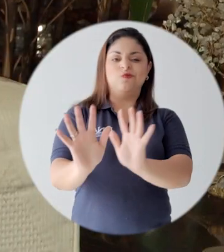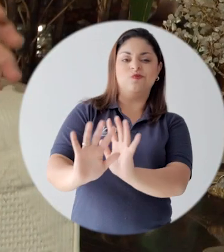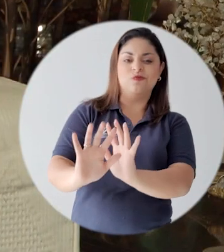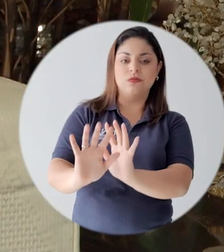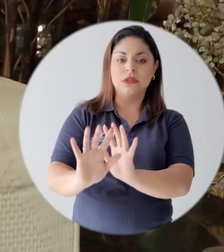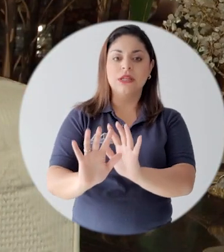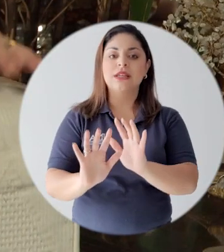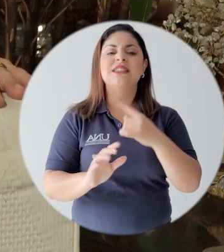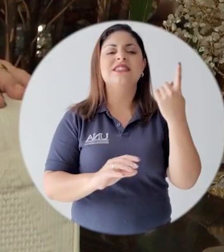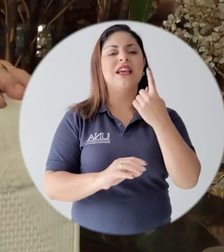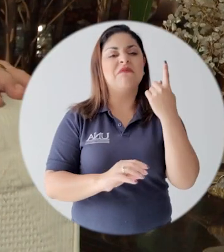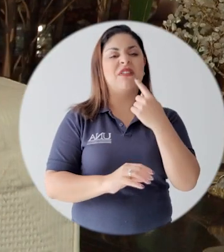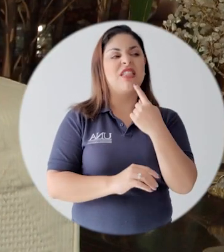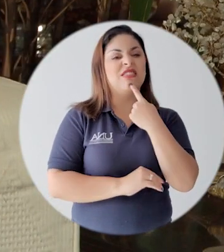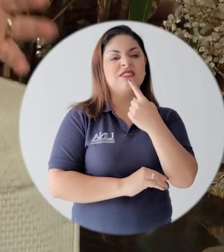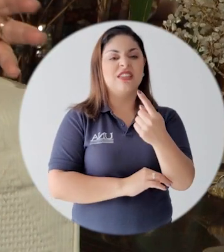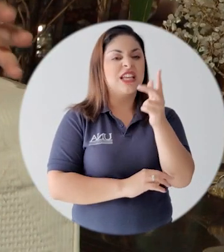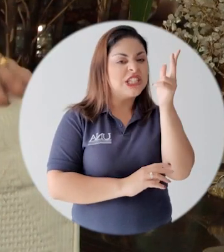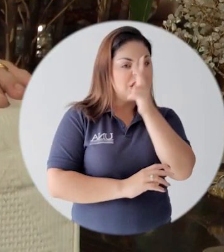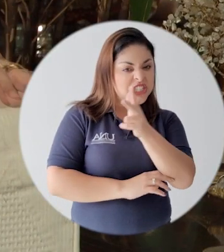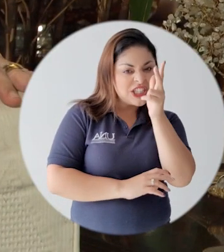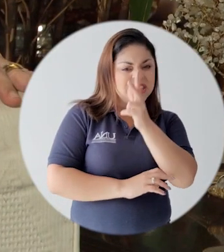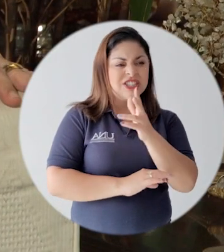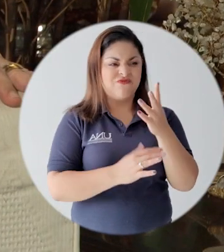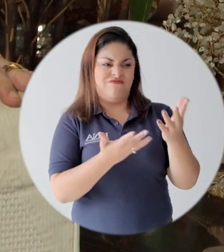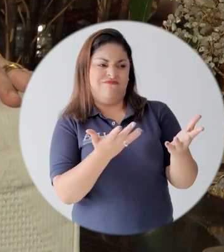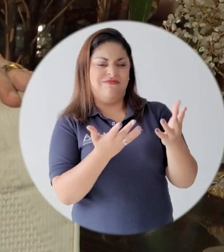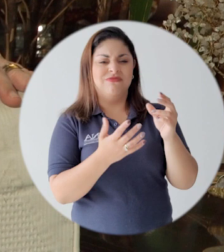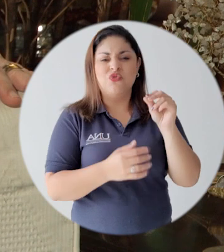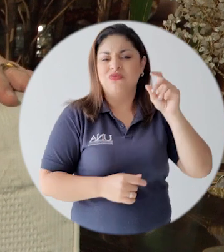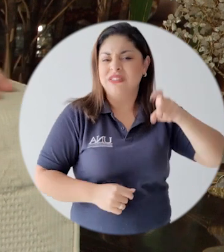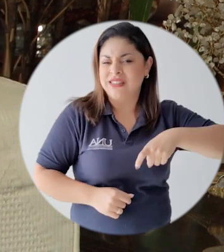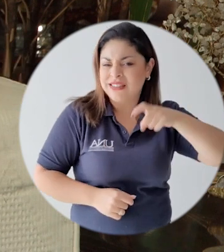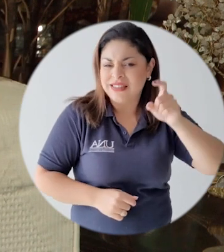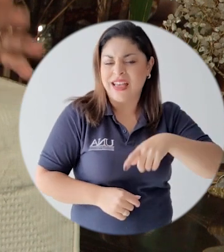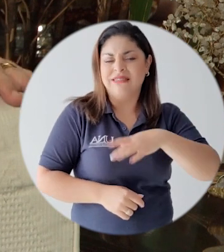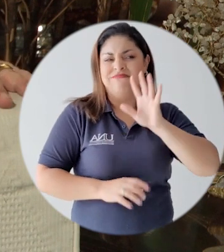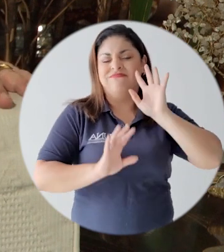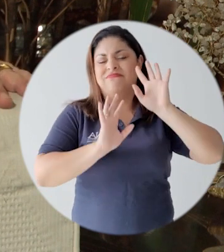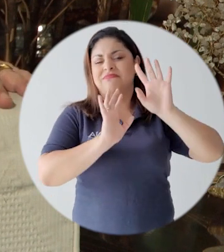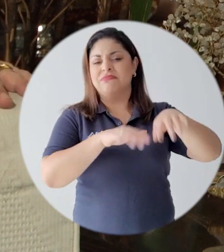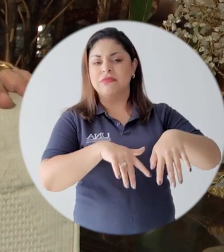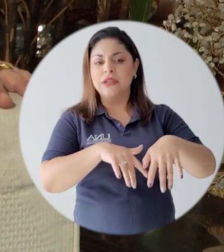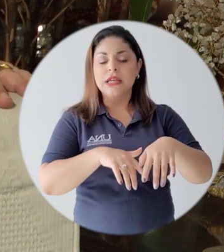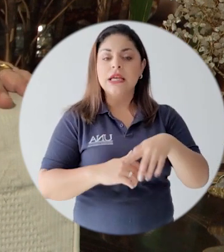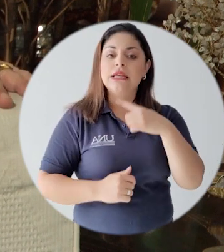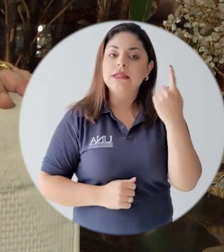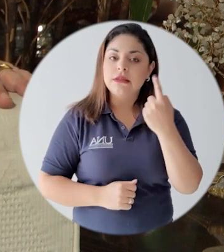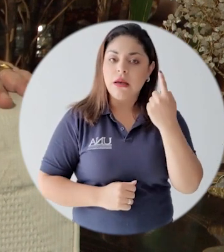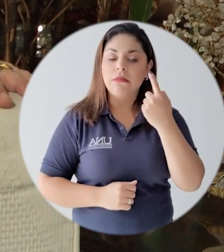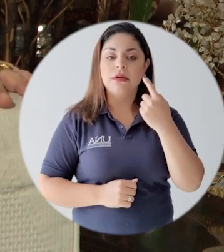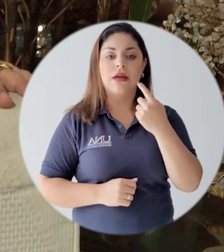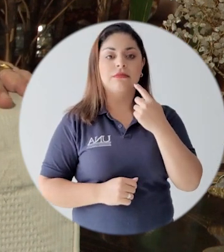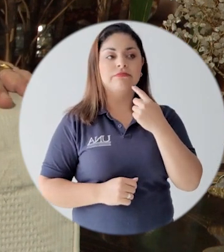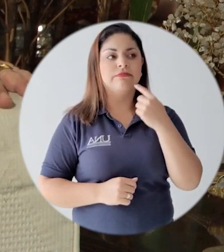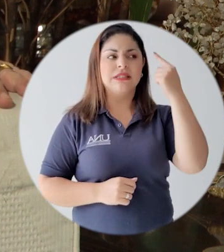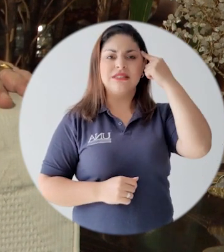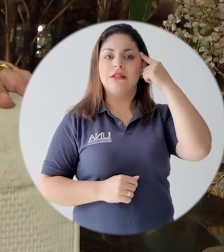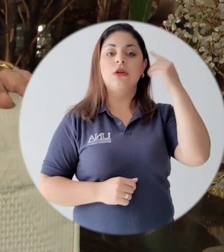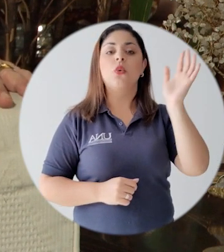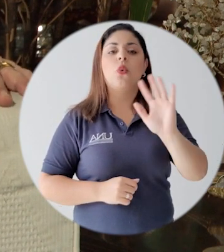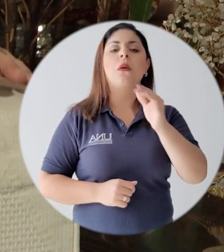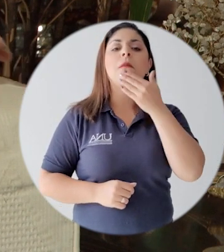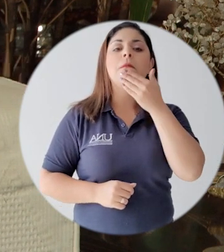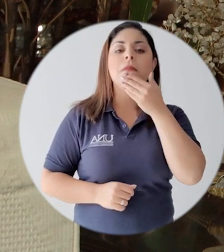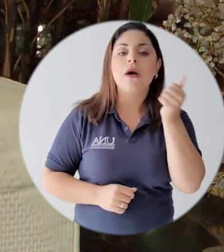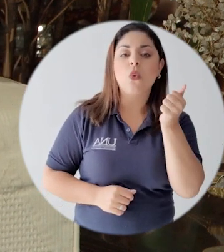se manifestaba en chistes, se decía que no era necesario y más bien se abogaba